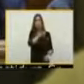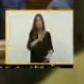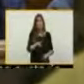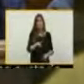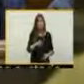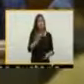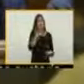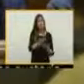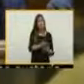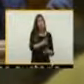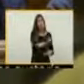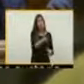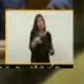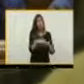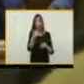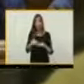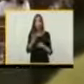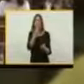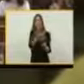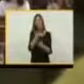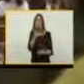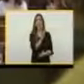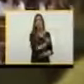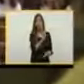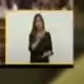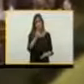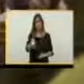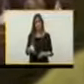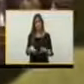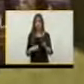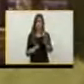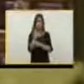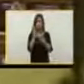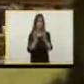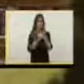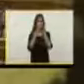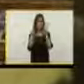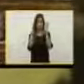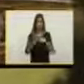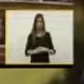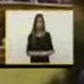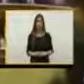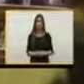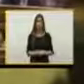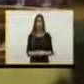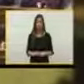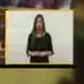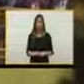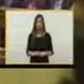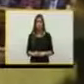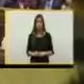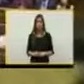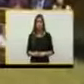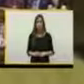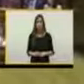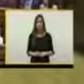máis. Eu reintroduzo, xa o mentei en alguna ocasión nesta mesma mesa de programa, un